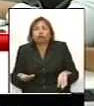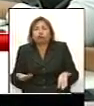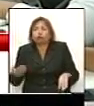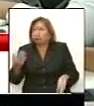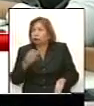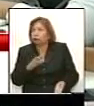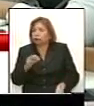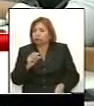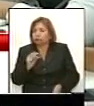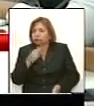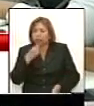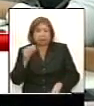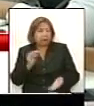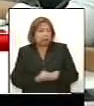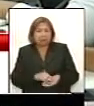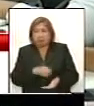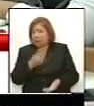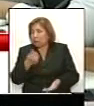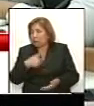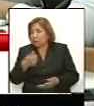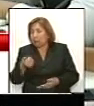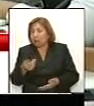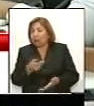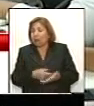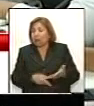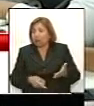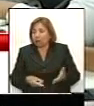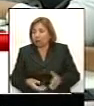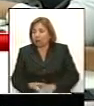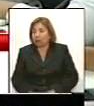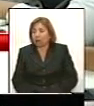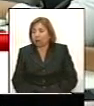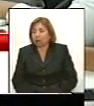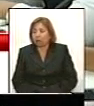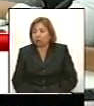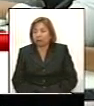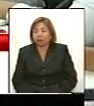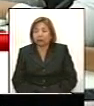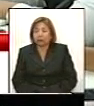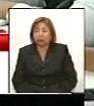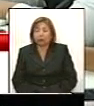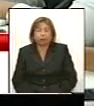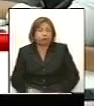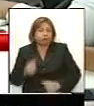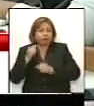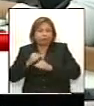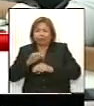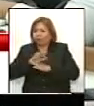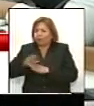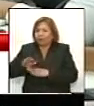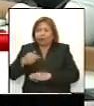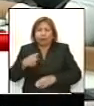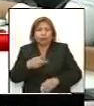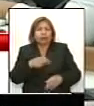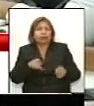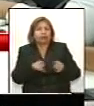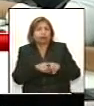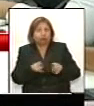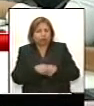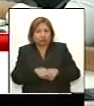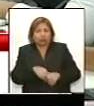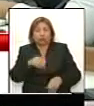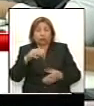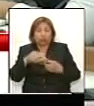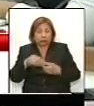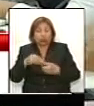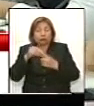flagrancia. No vemos más allá. ¿Y a qué nos ata la 1182? No solamente a nosotros, sino también a la unidad